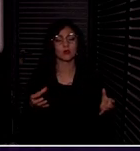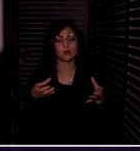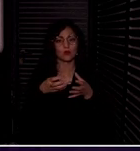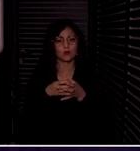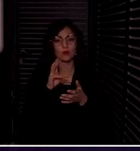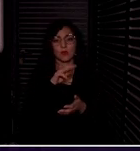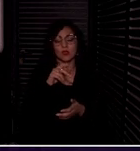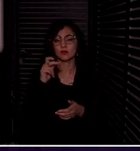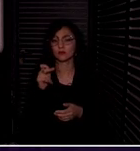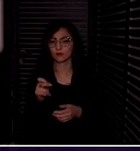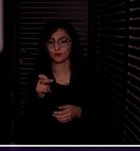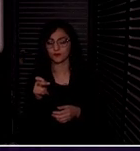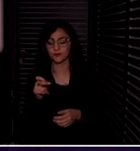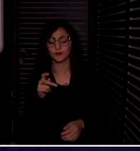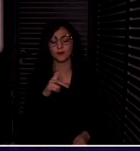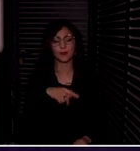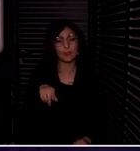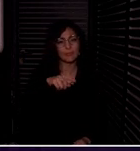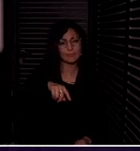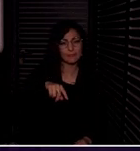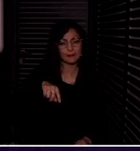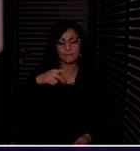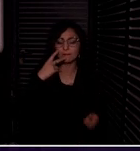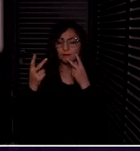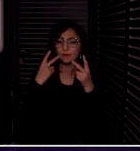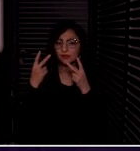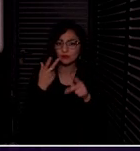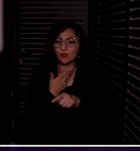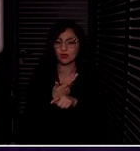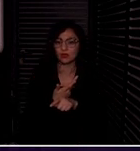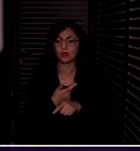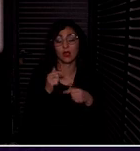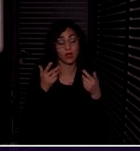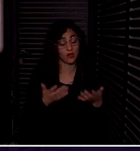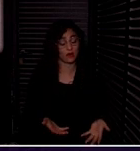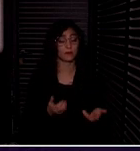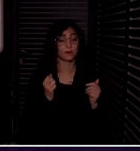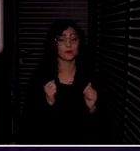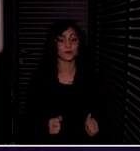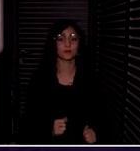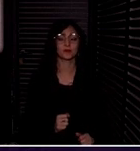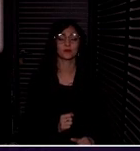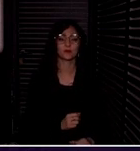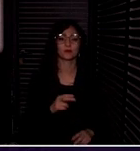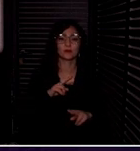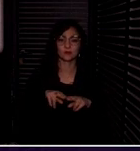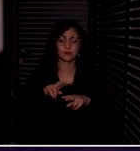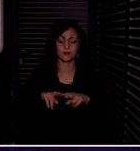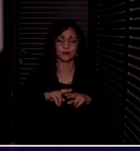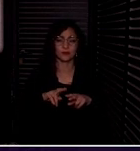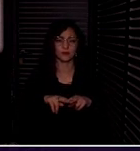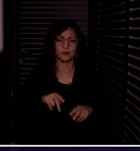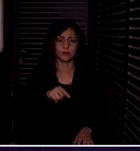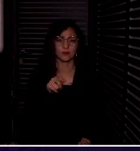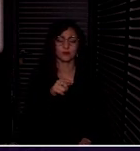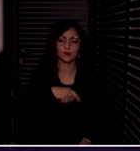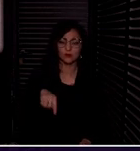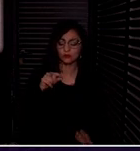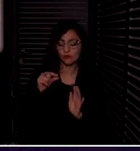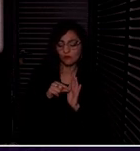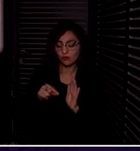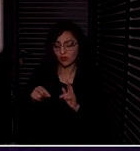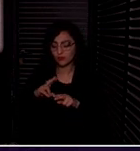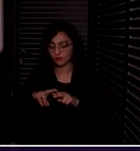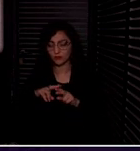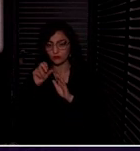y madres, donde se produce audiovisual. Porque hoy es posible, y esta es una de las grandes transformaciones de la cultura audiovisual, producir a bajo costo y